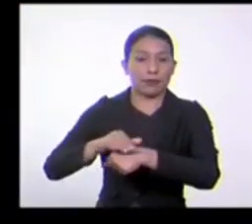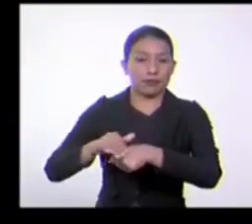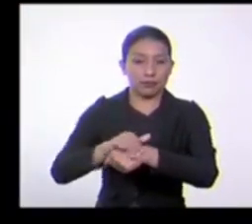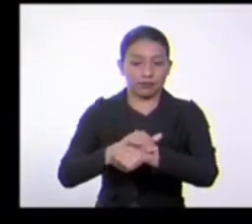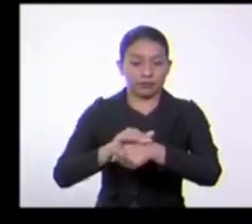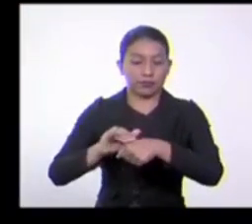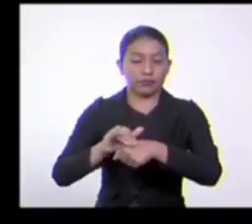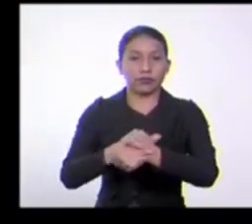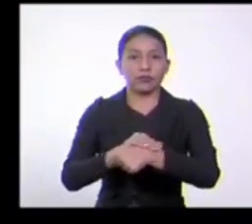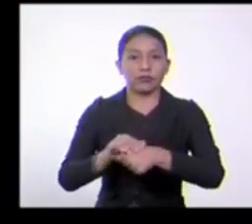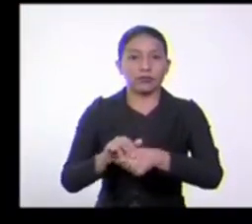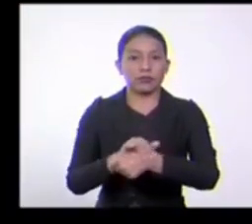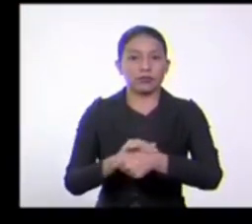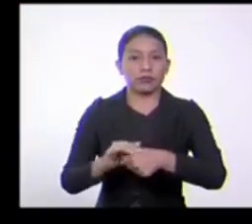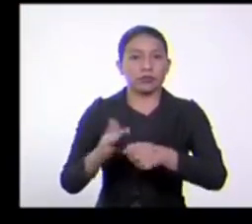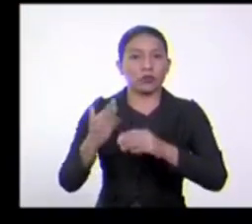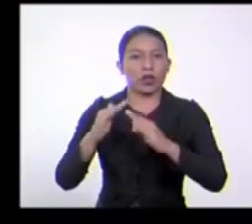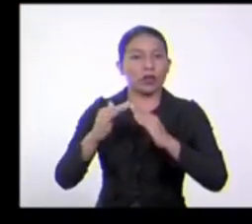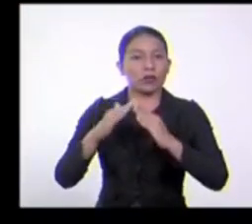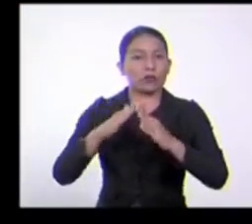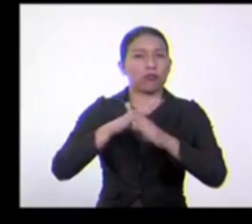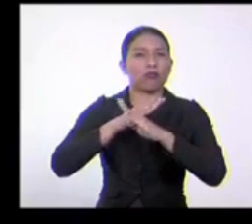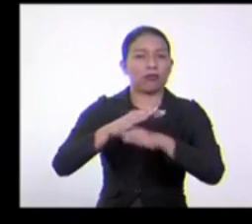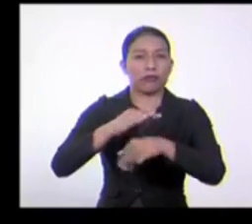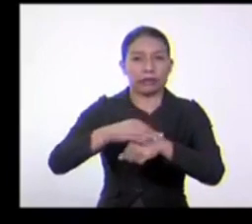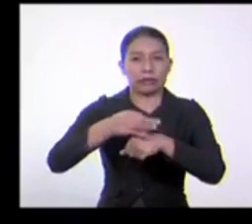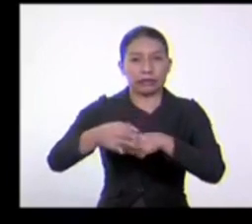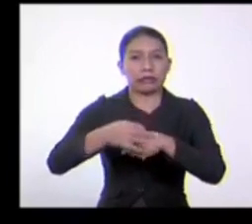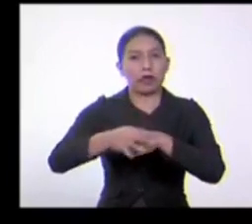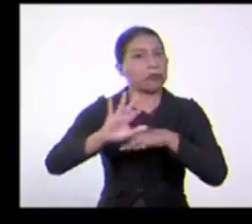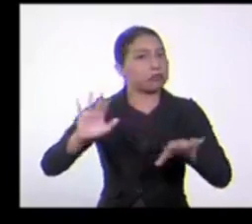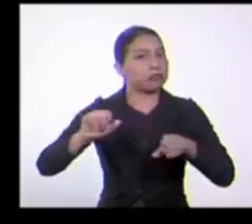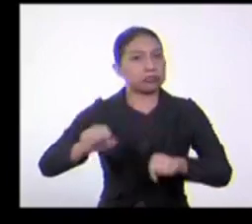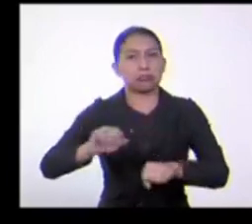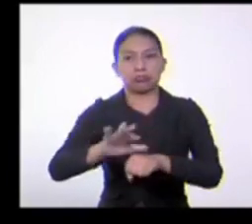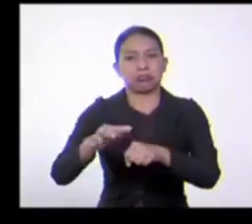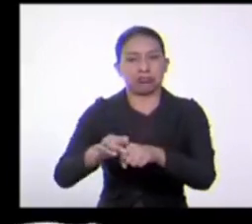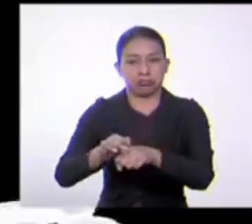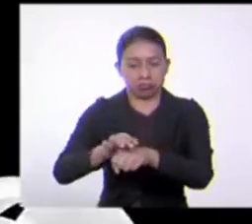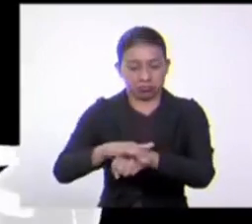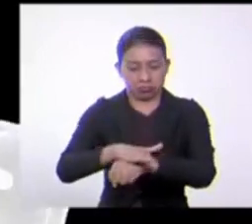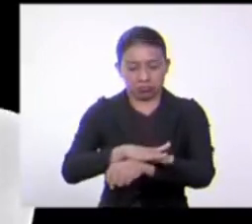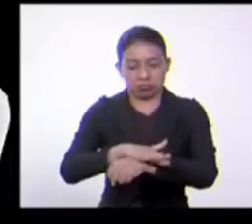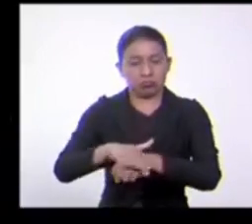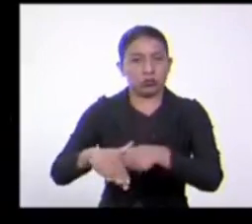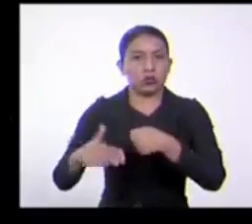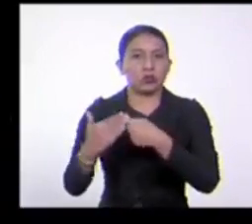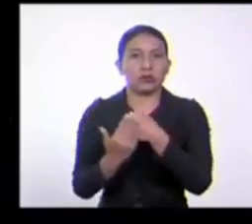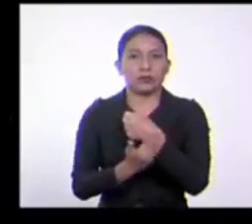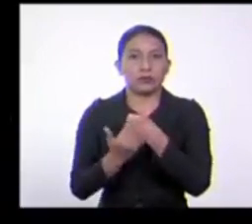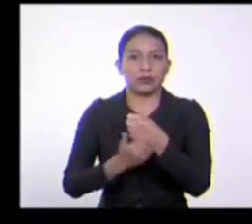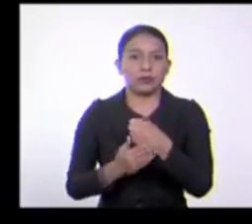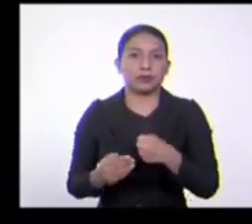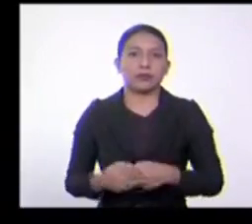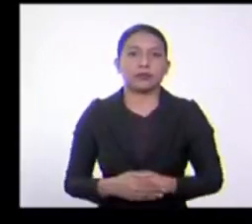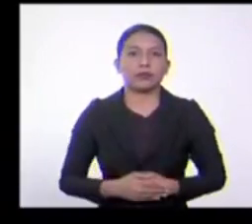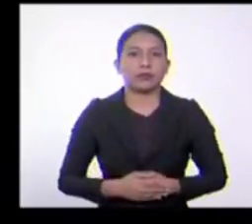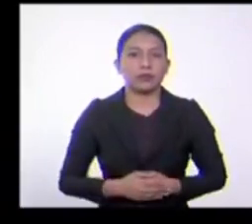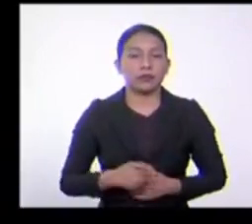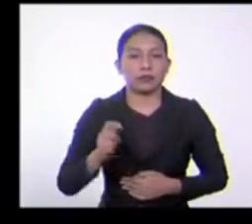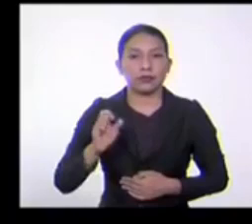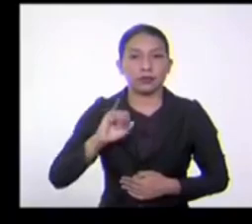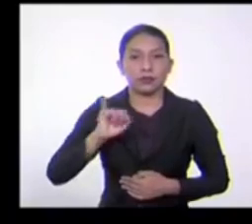una capa o una lámina de células que ya han muerto. Por otro lado tenemos el tejido